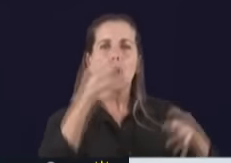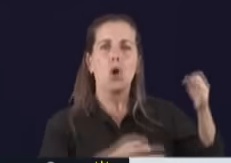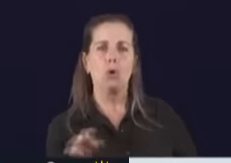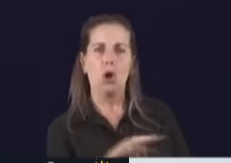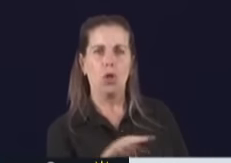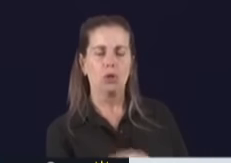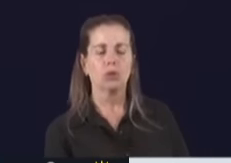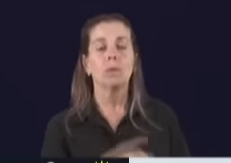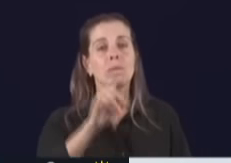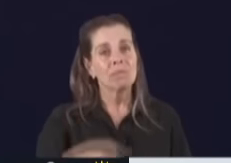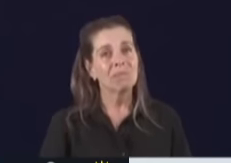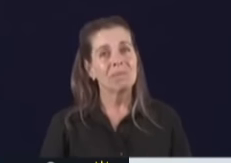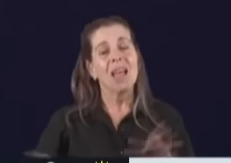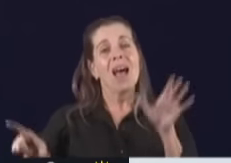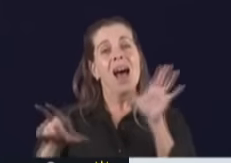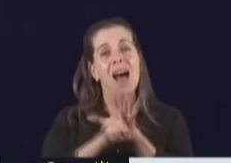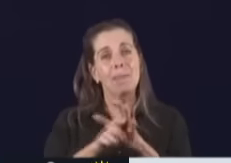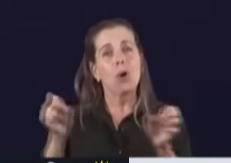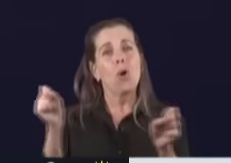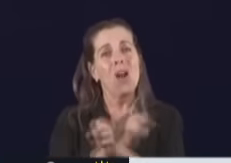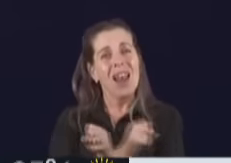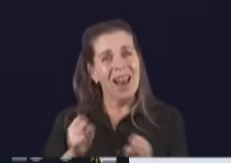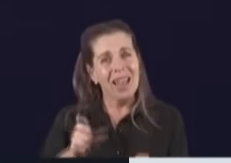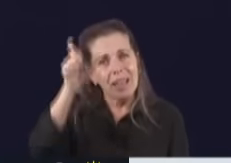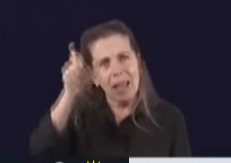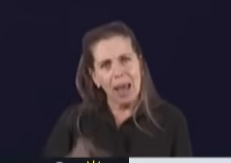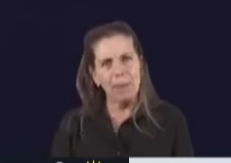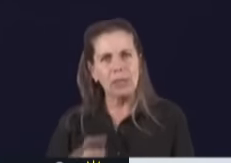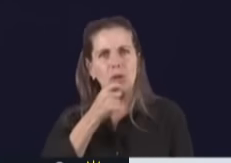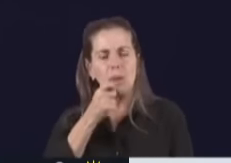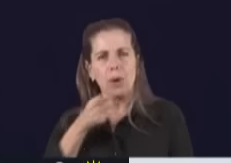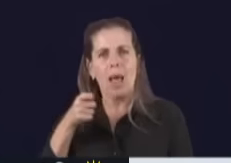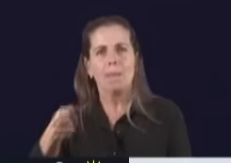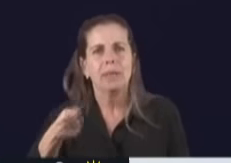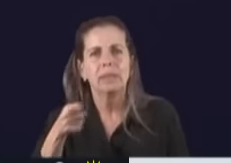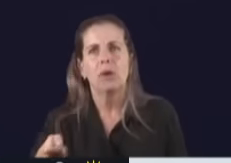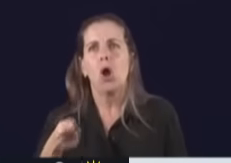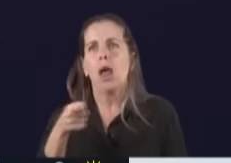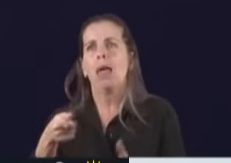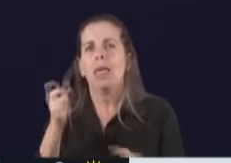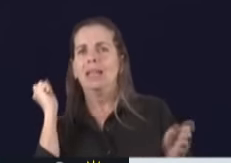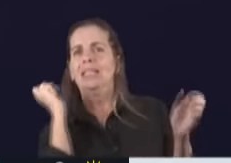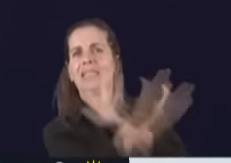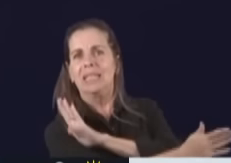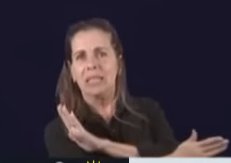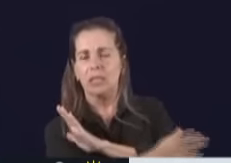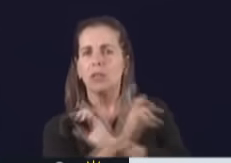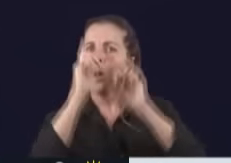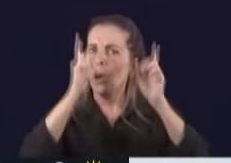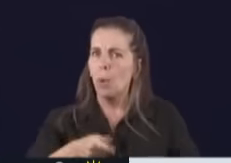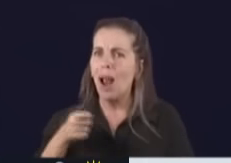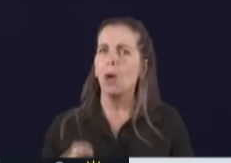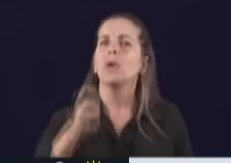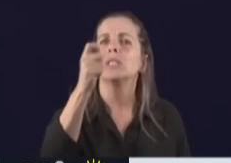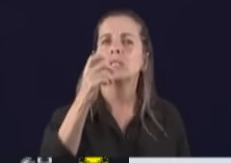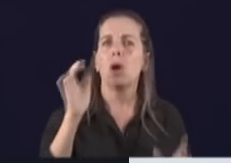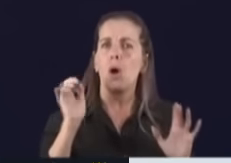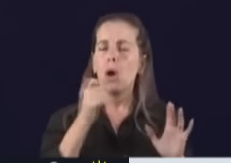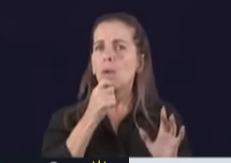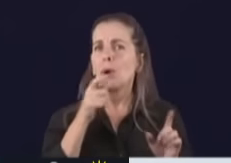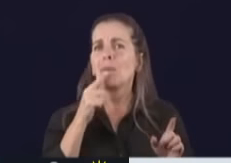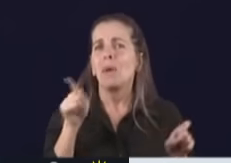se aprobó la ley de juicio en ausencia que permitirá juzgar a terroristas prófugos y avanzar en causas históricas como el atentado a la AMIA, que